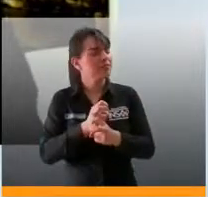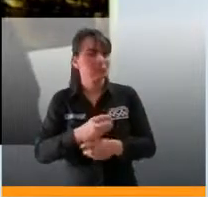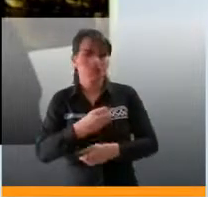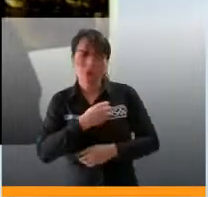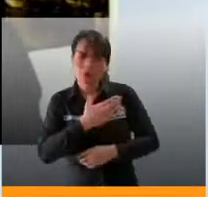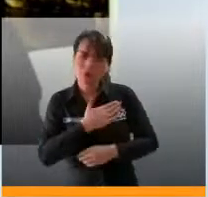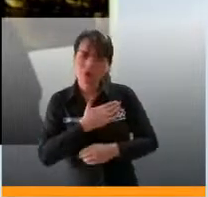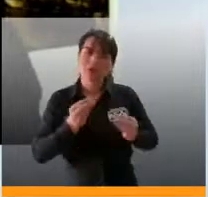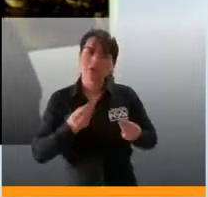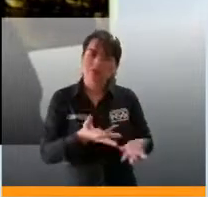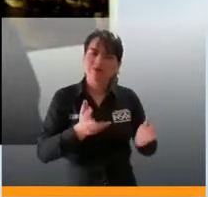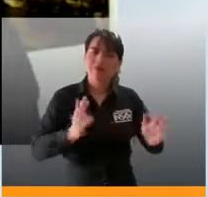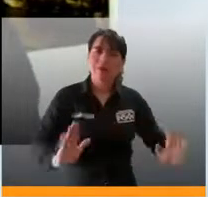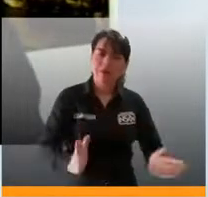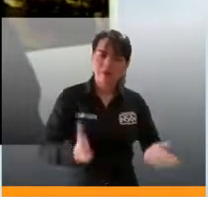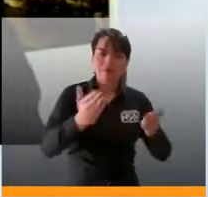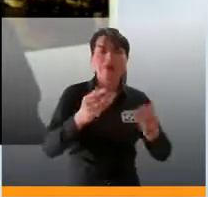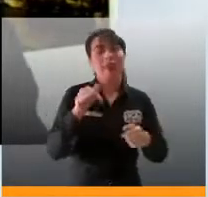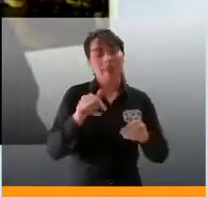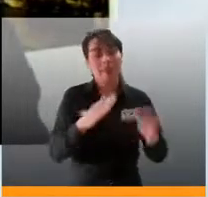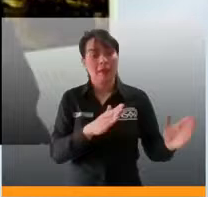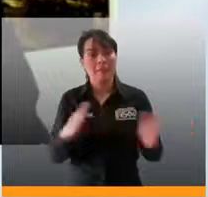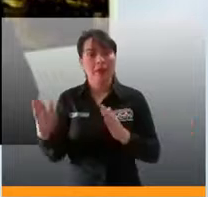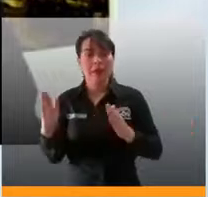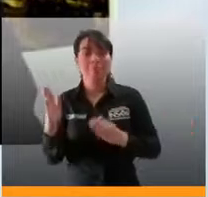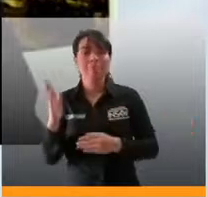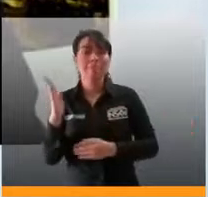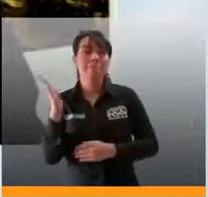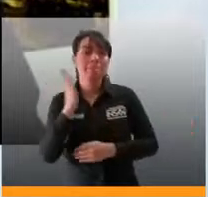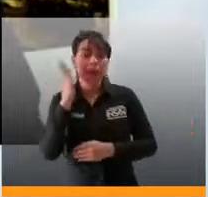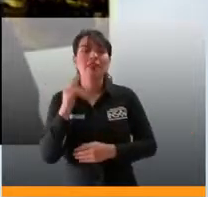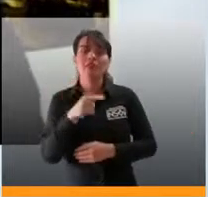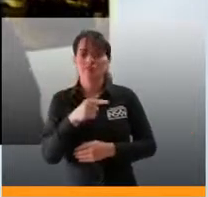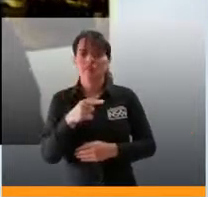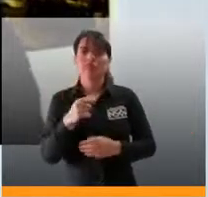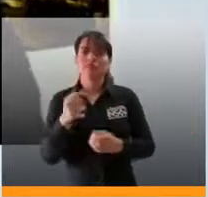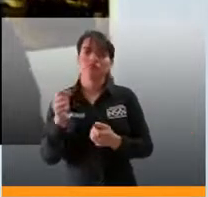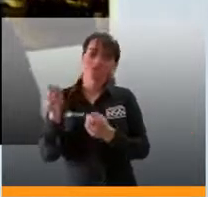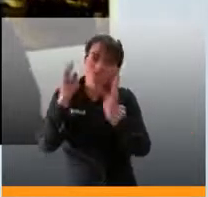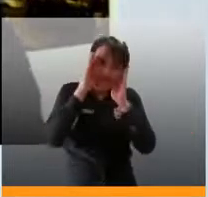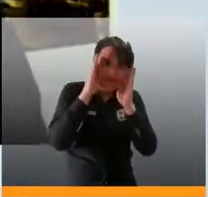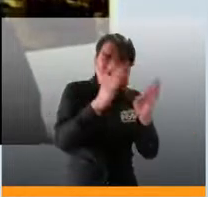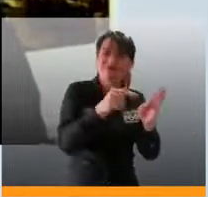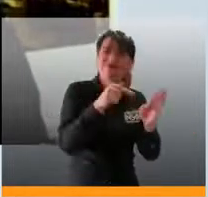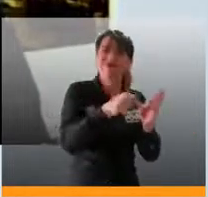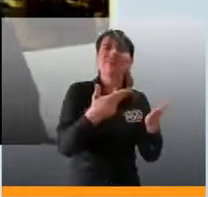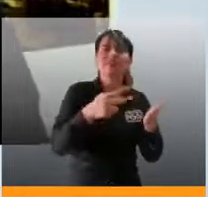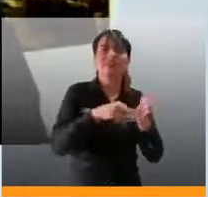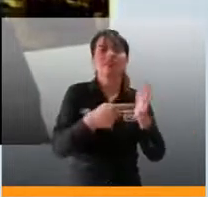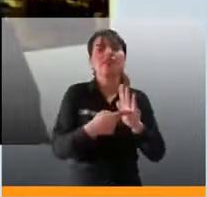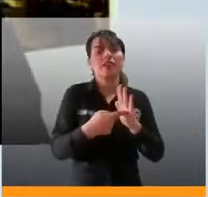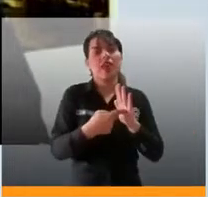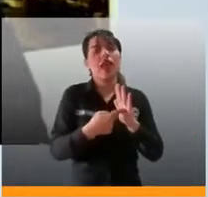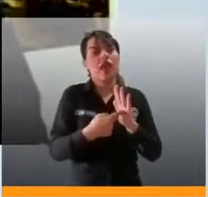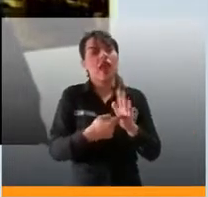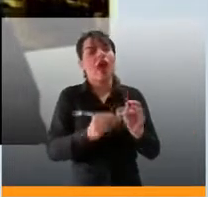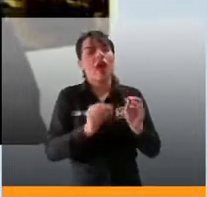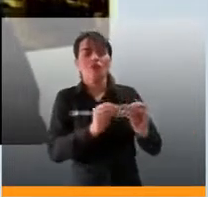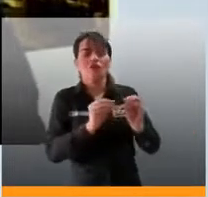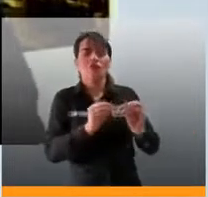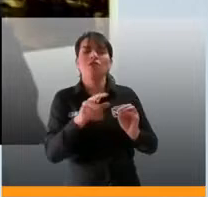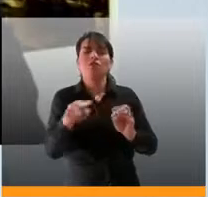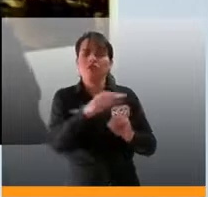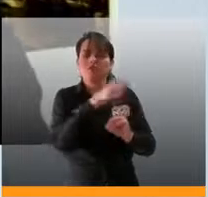mejorar. Y claro, el Plan Padrino nos ayudó también a ir robusteciendo aspectos que tuviésemos en la formación y en la docencia, porque